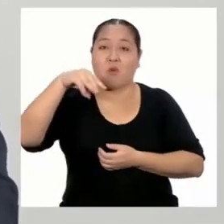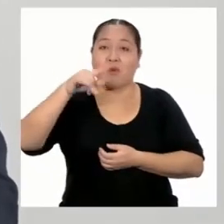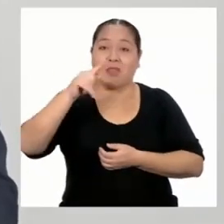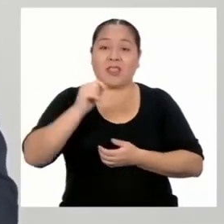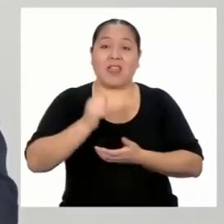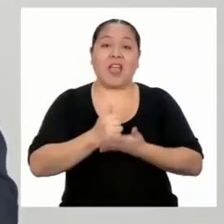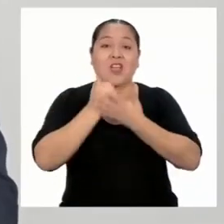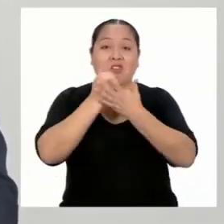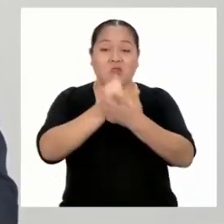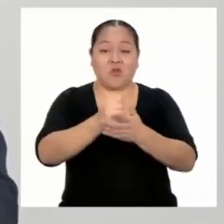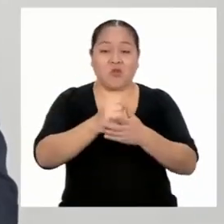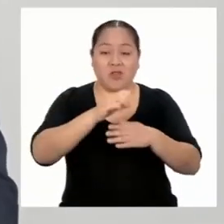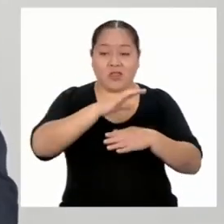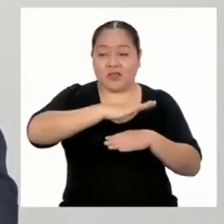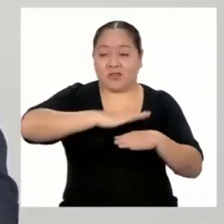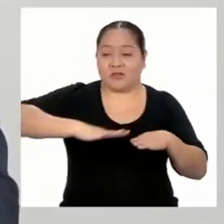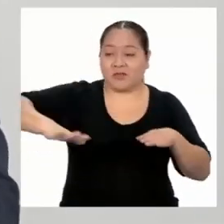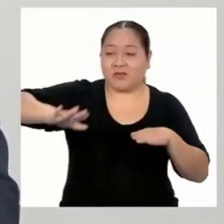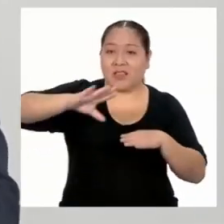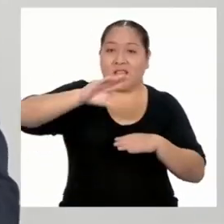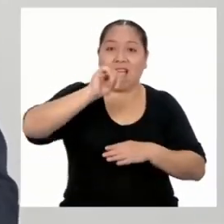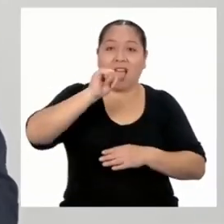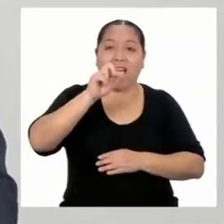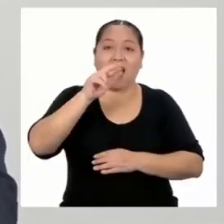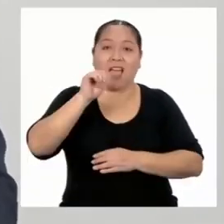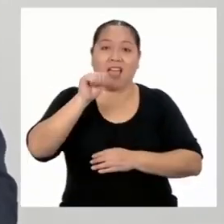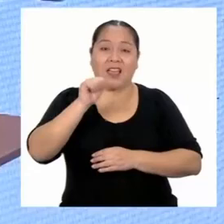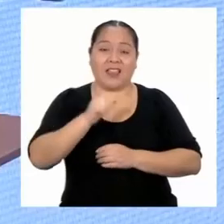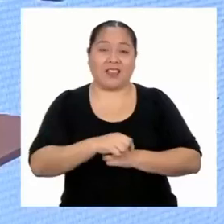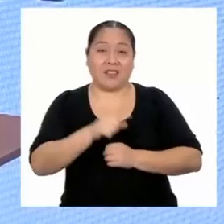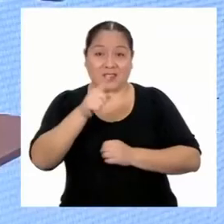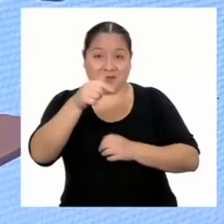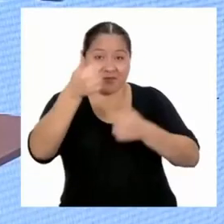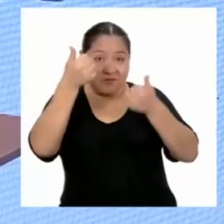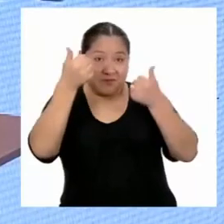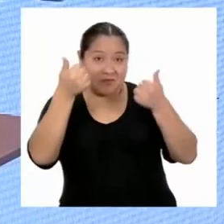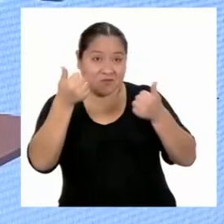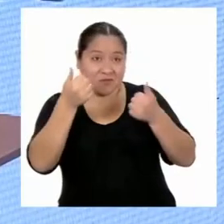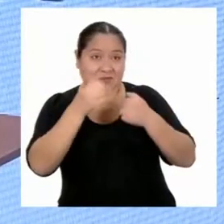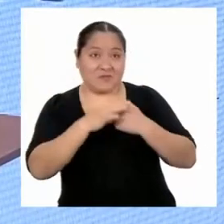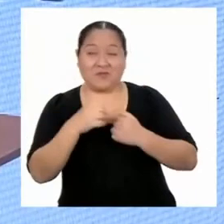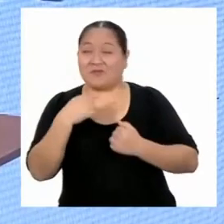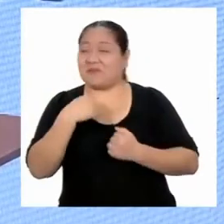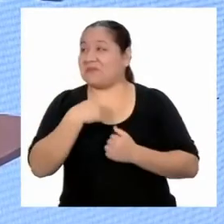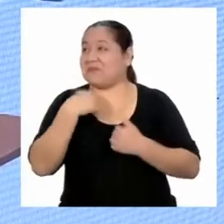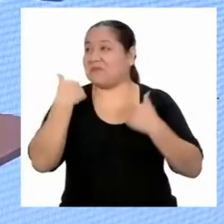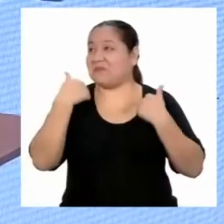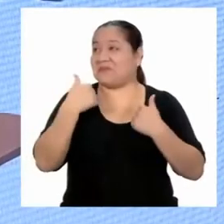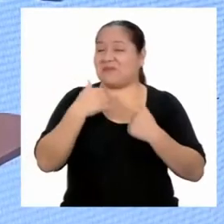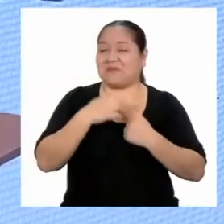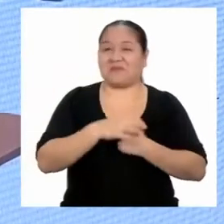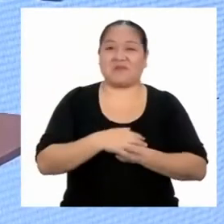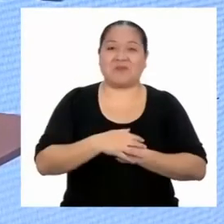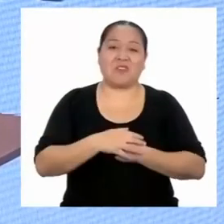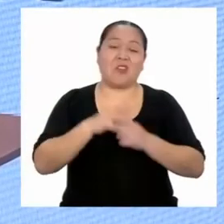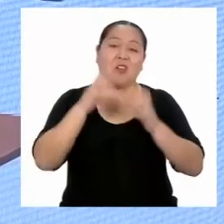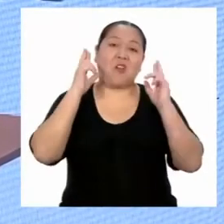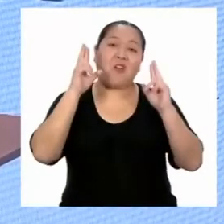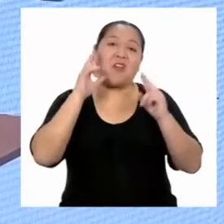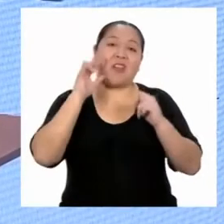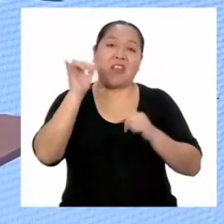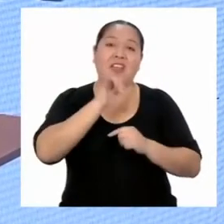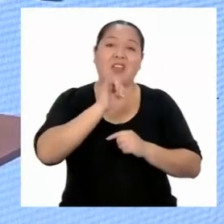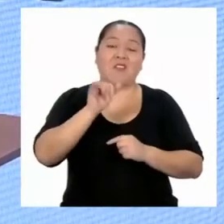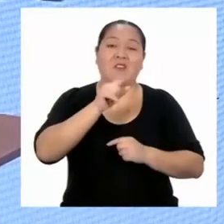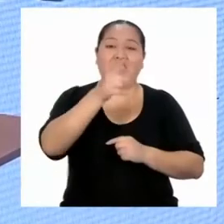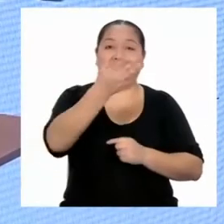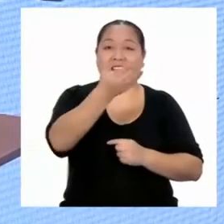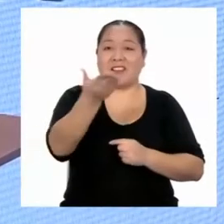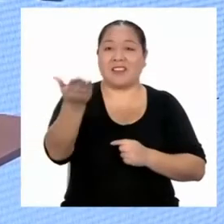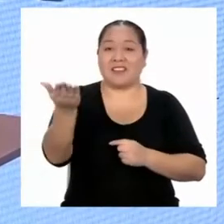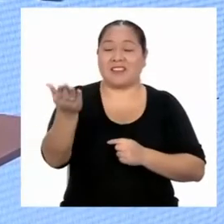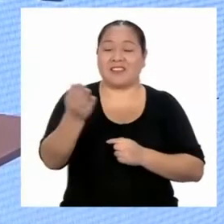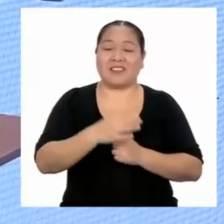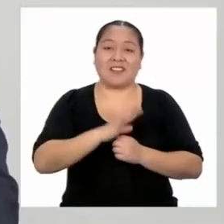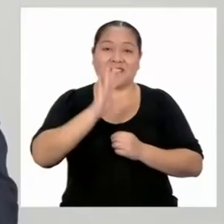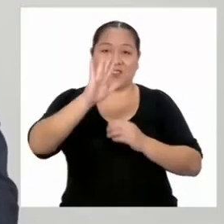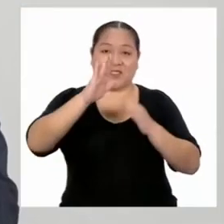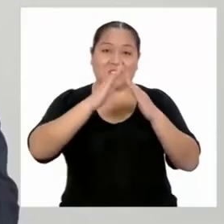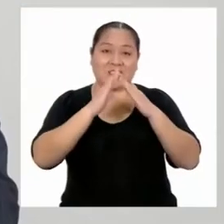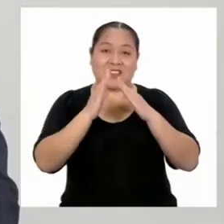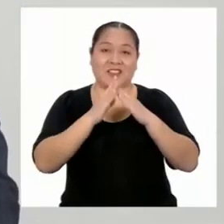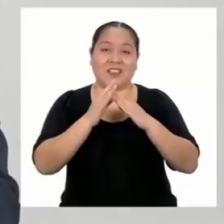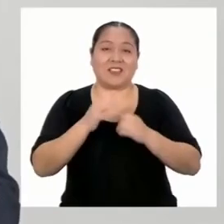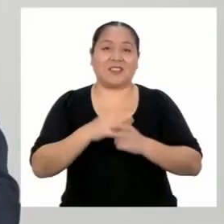las superficies planas. ¿Qué tal te fue, Yanira? A mí muy bien. Espero que haya sido igual con todas y todos en